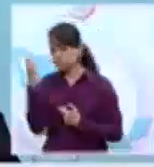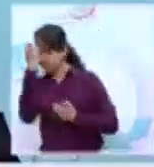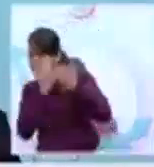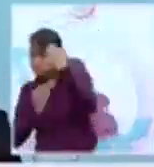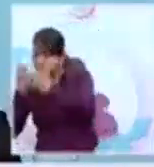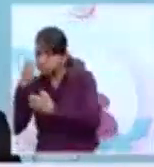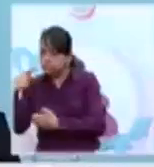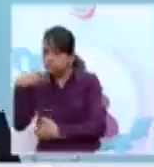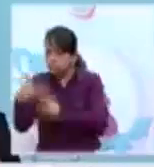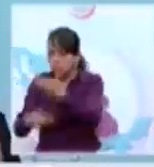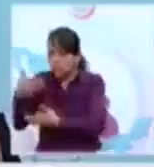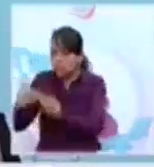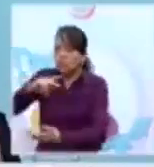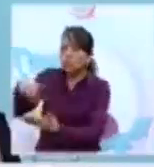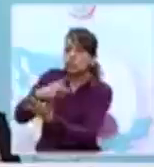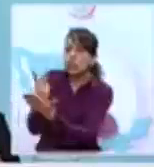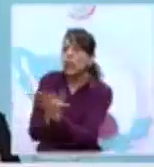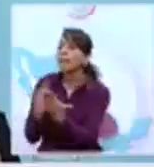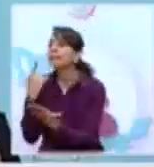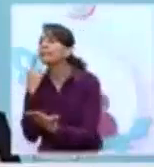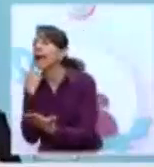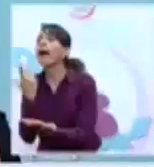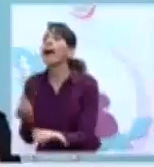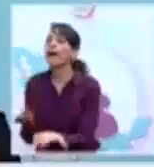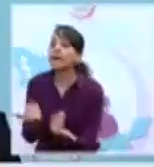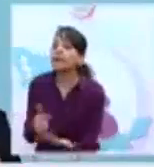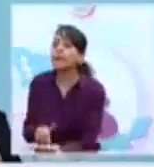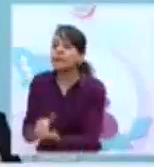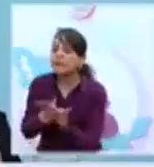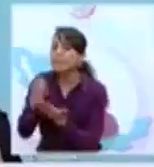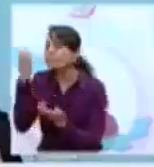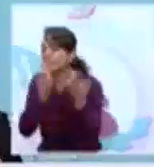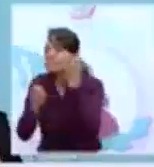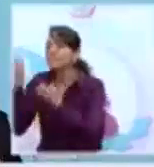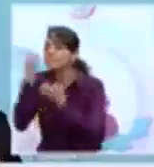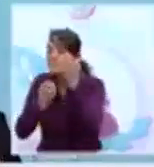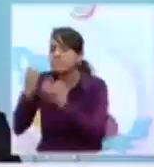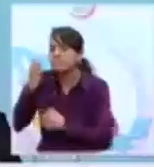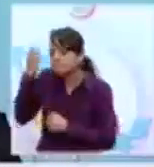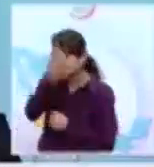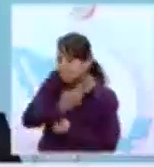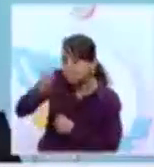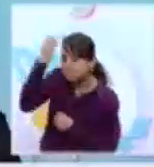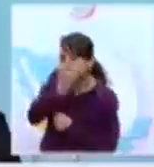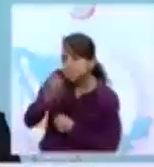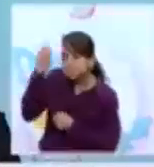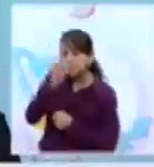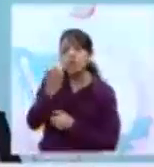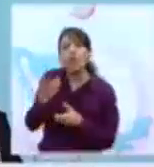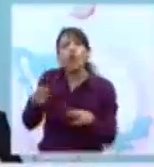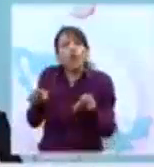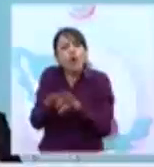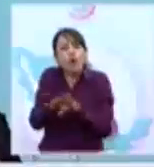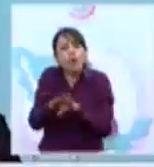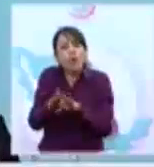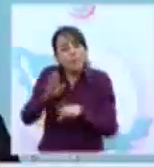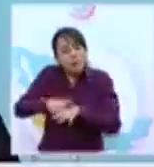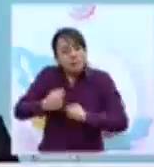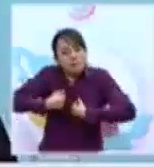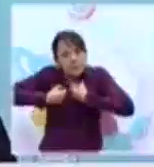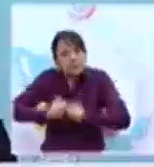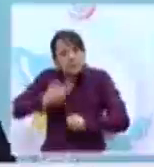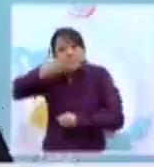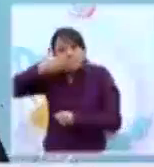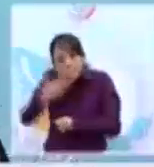en los propios programas, ¿no? Es decir, cómo incluir este enfoque de derecho en los programas, cómo asegurarse que eso suceda,